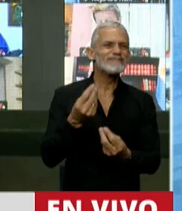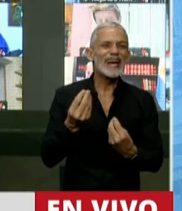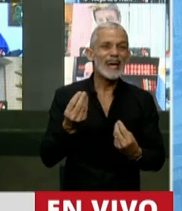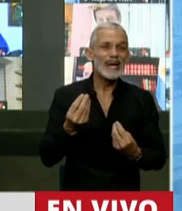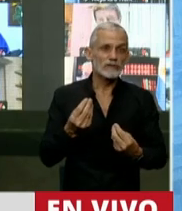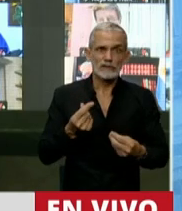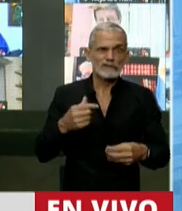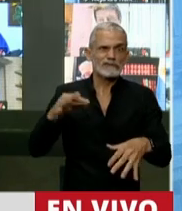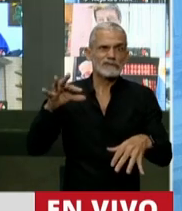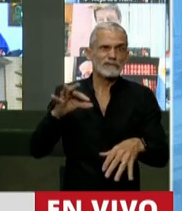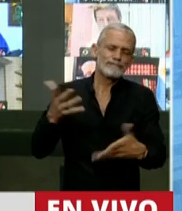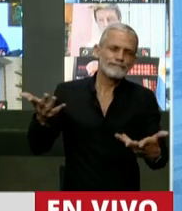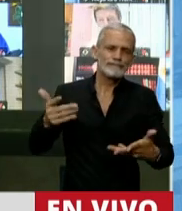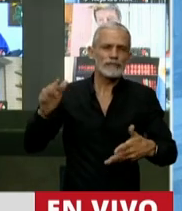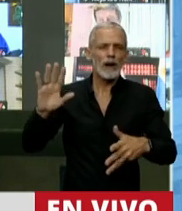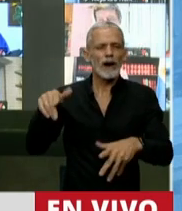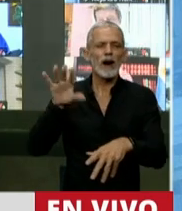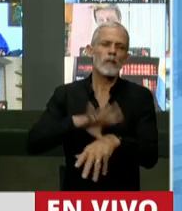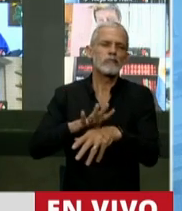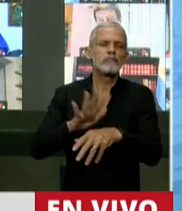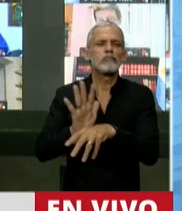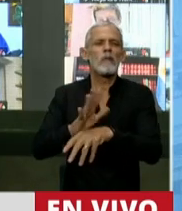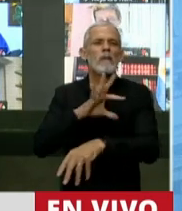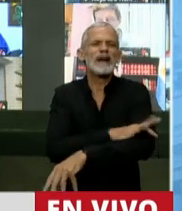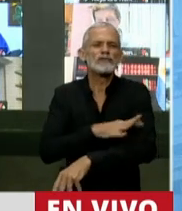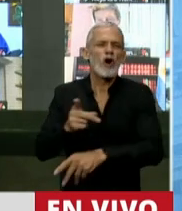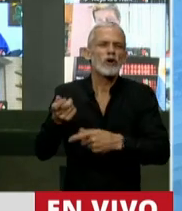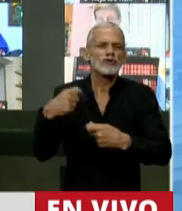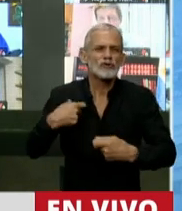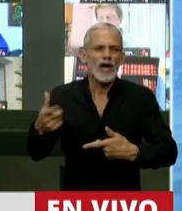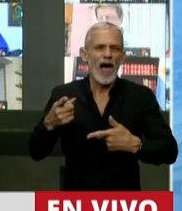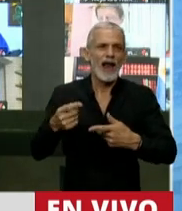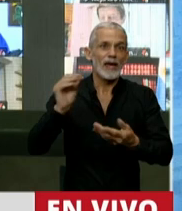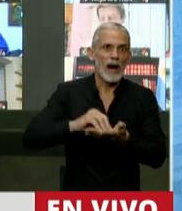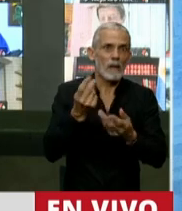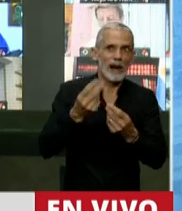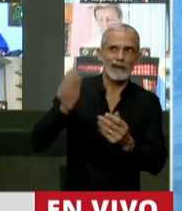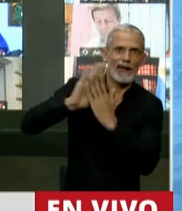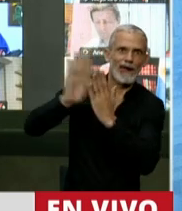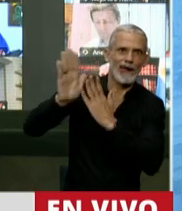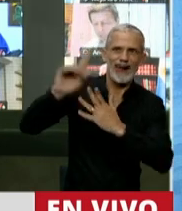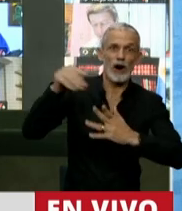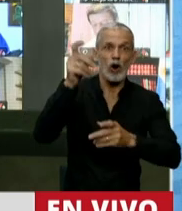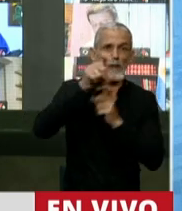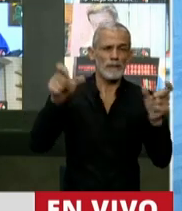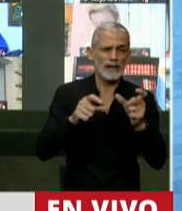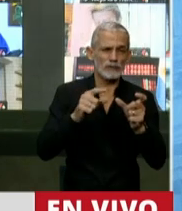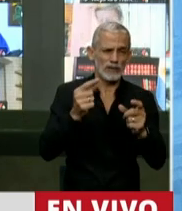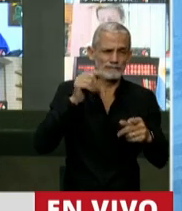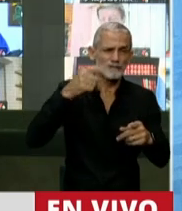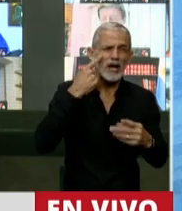presión social y probablemente más fuga de gente que se va a